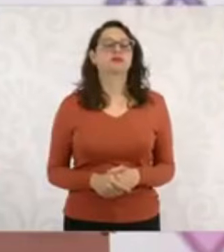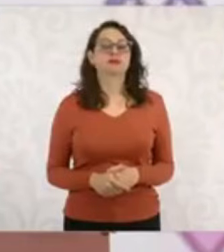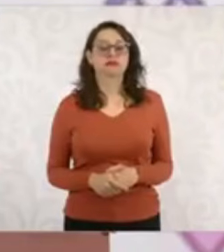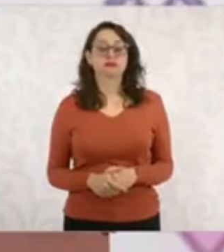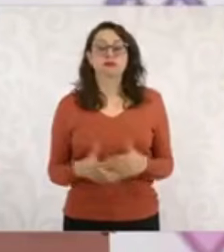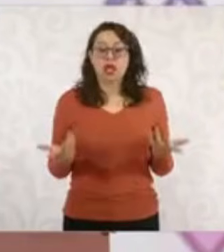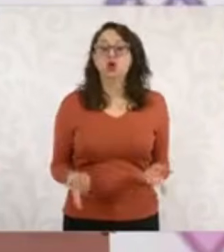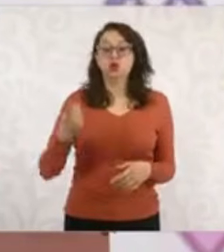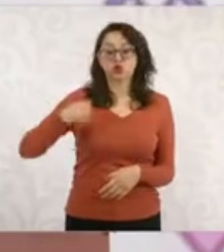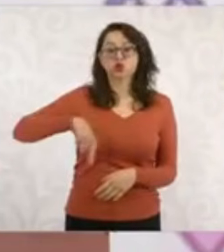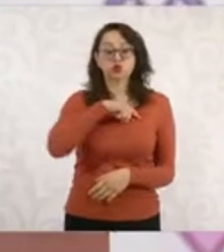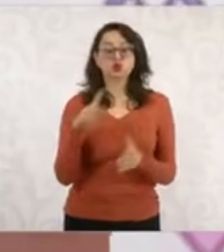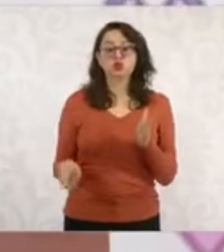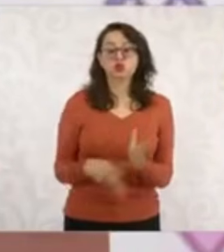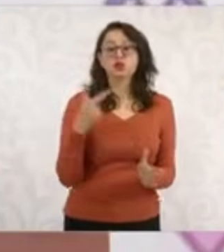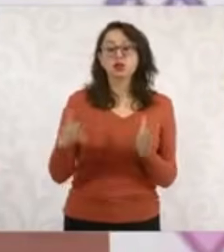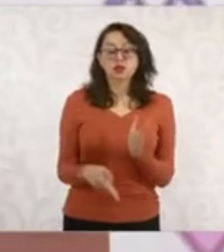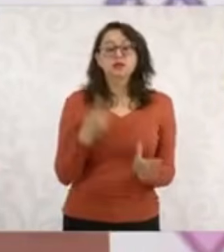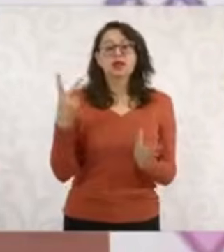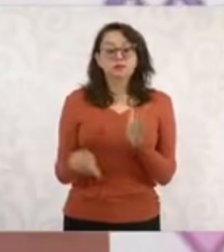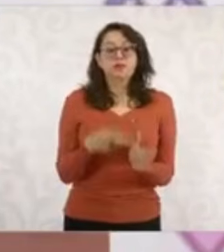como lo hemos manifestado nosotros con